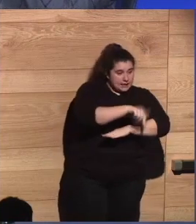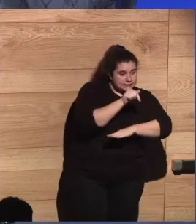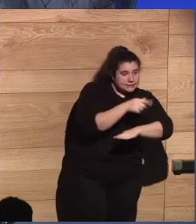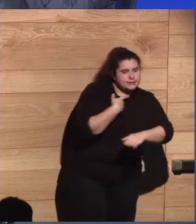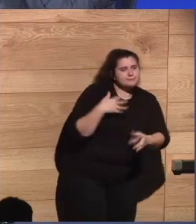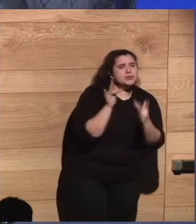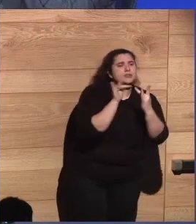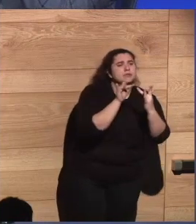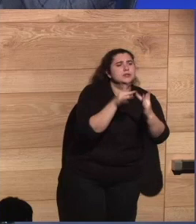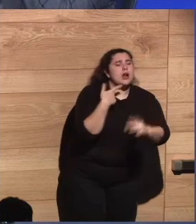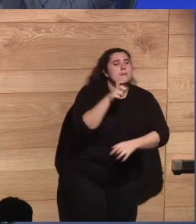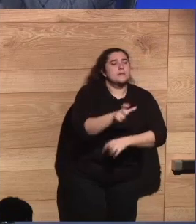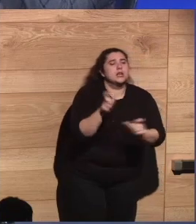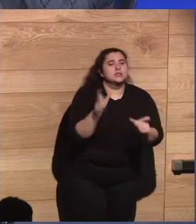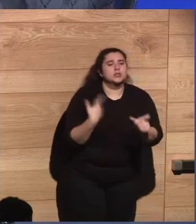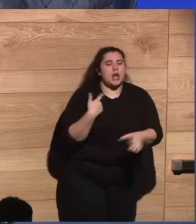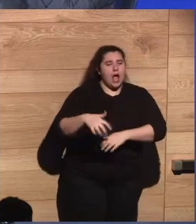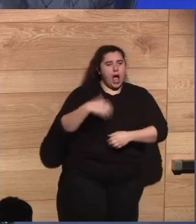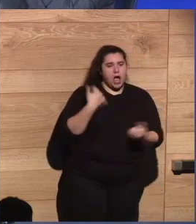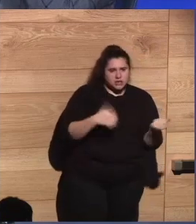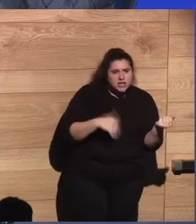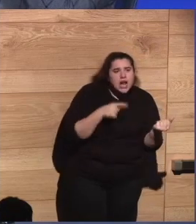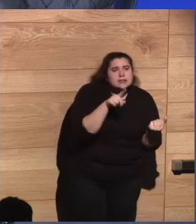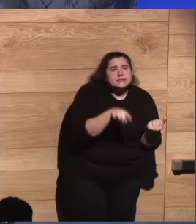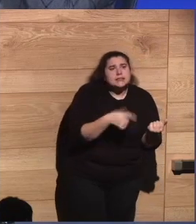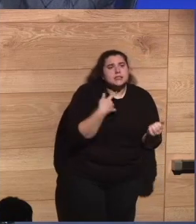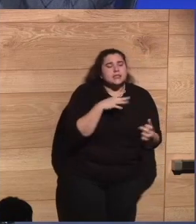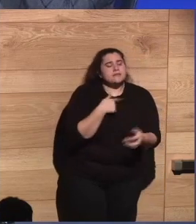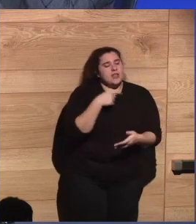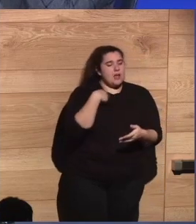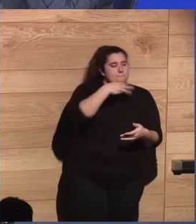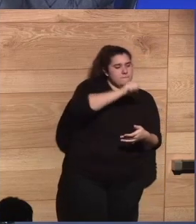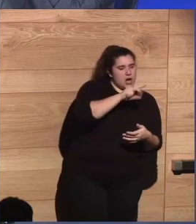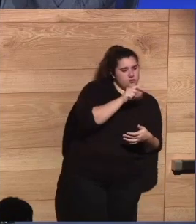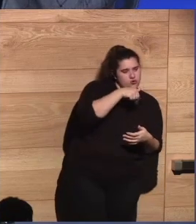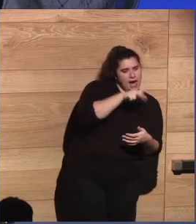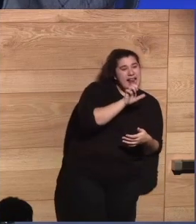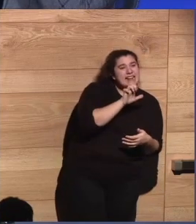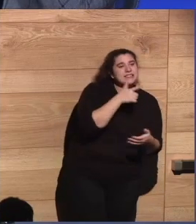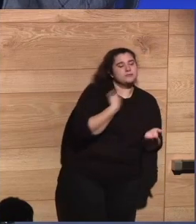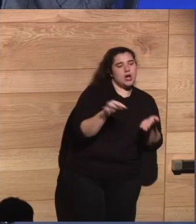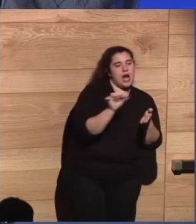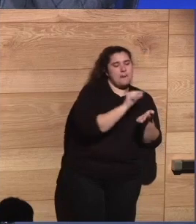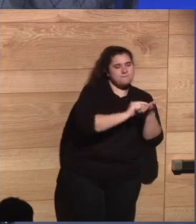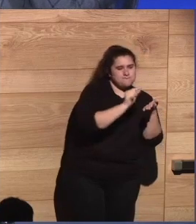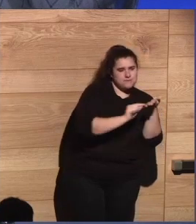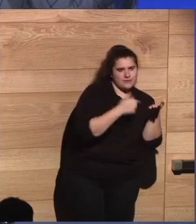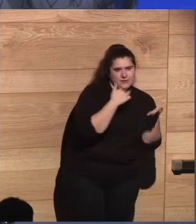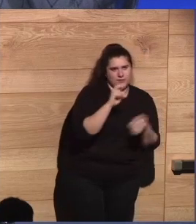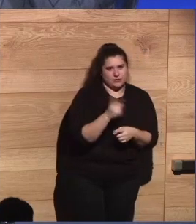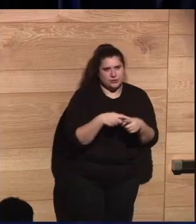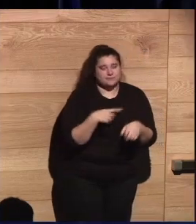guitarristas, y Manuel de Falla anotaba, etcétera, etcétera. Y de la misma manera, Stravinsky también,